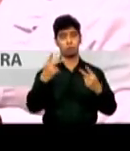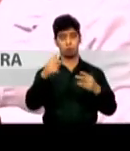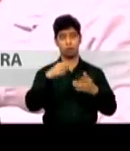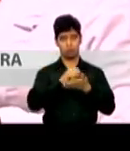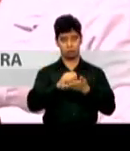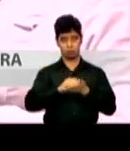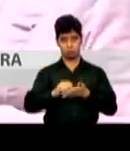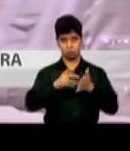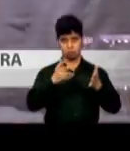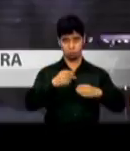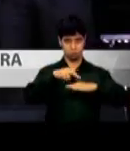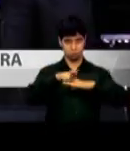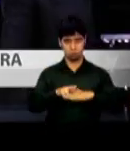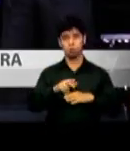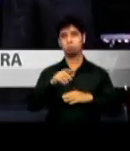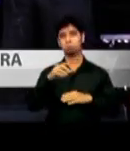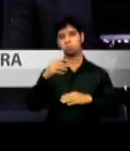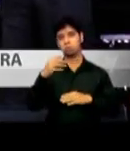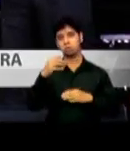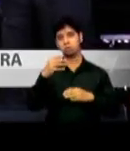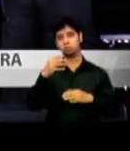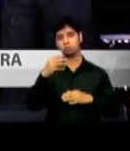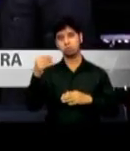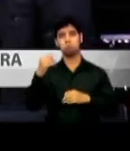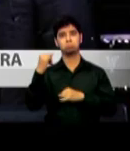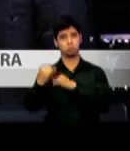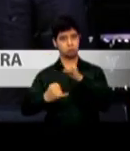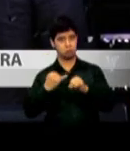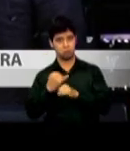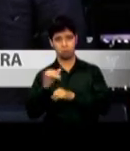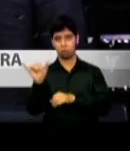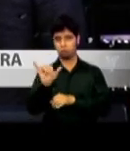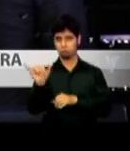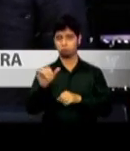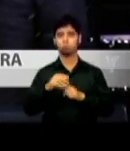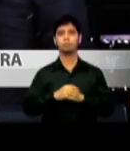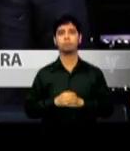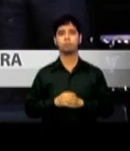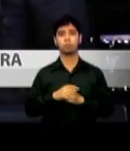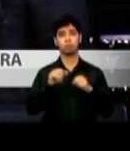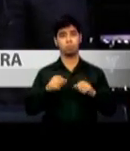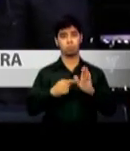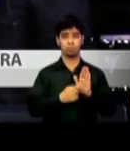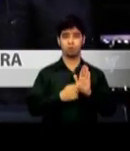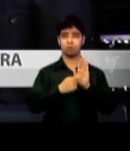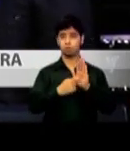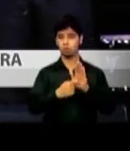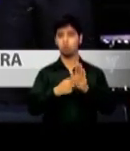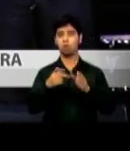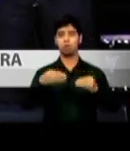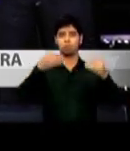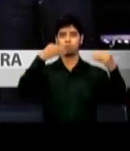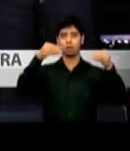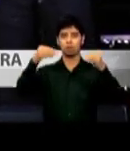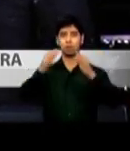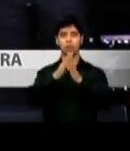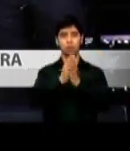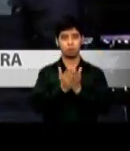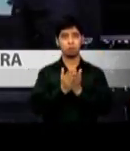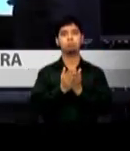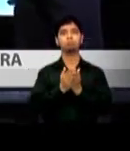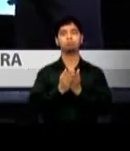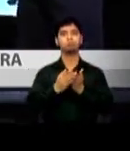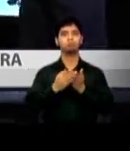locales e internacionales. Los autores dieron vida a la jornada, que incluyó recitales, presentaciones y venta de libros, debates, charlas